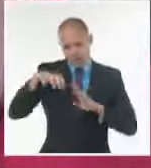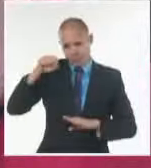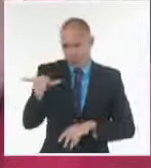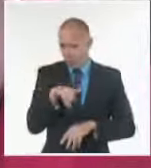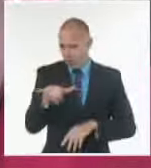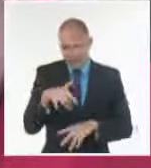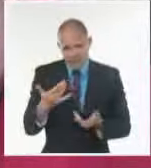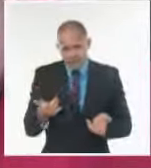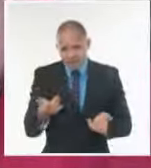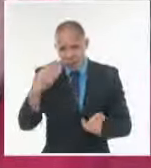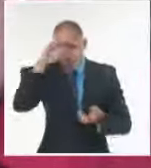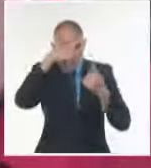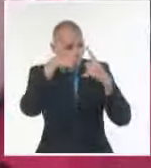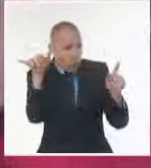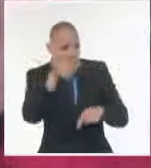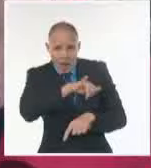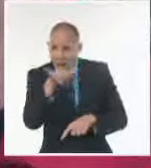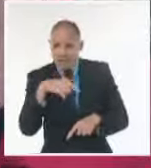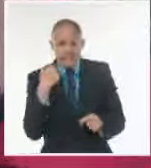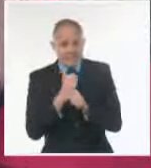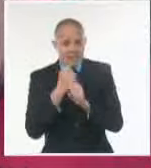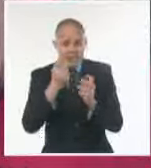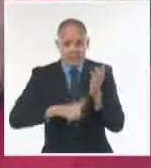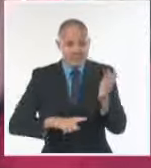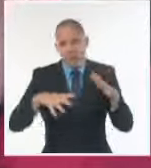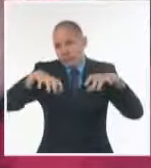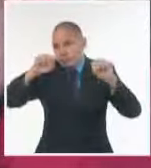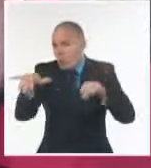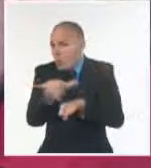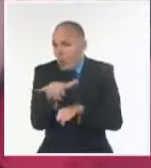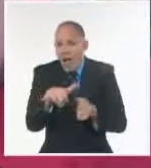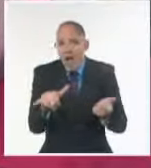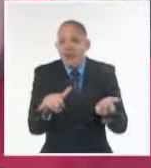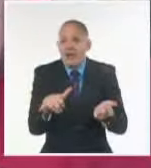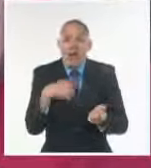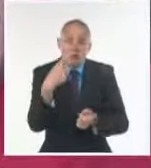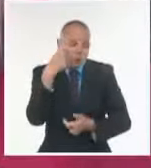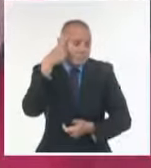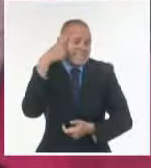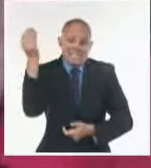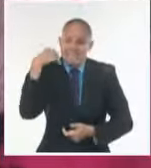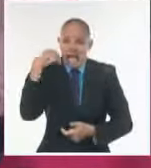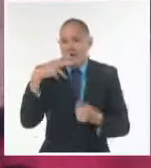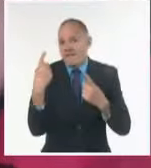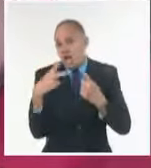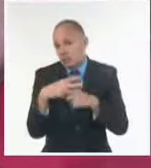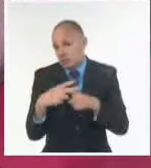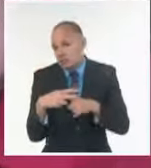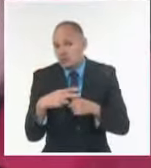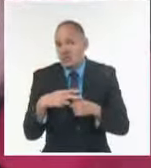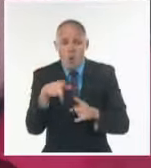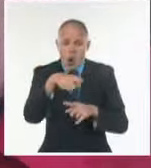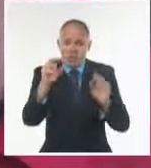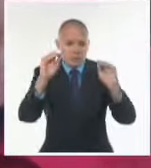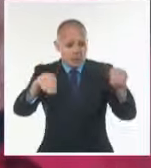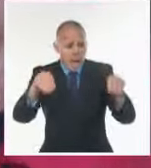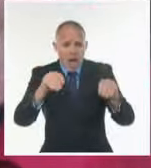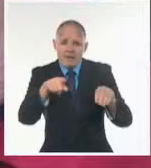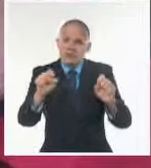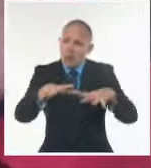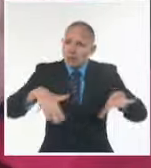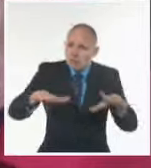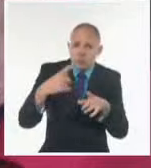Unión Eléctrica, ¿no? También lo sufrimos y bueno, las personas están conscientes de la situación que tiene el país, de la necesidad que tenemos de